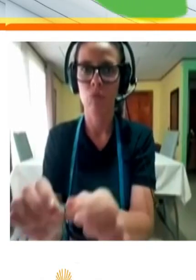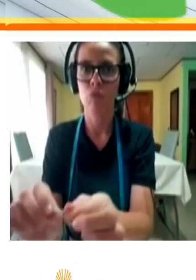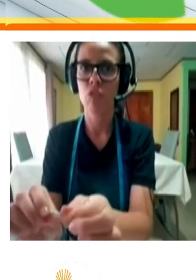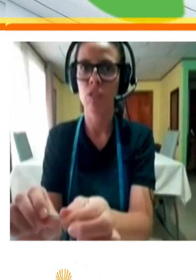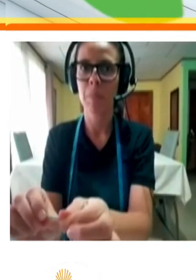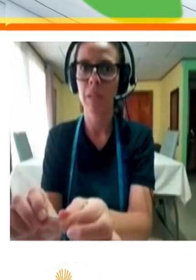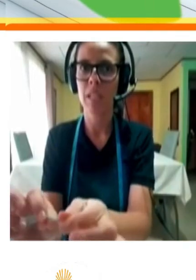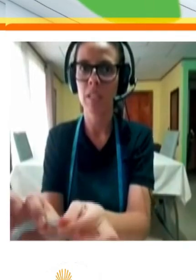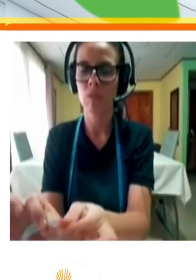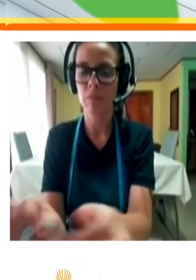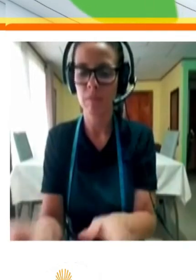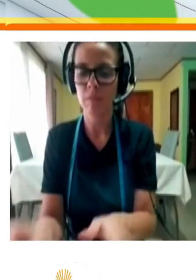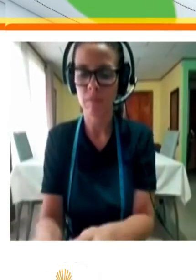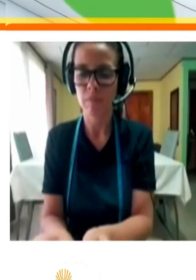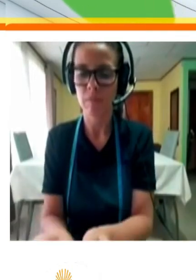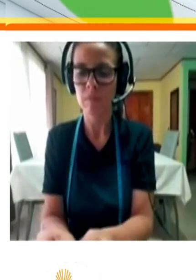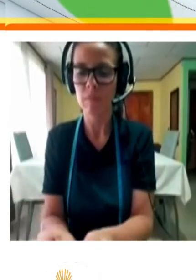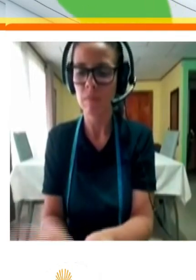hacemos un rollito pequeñito